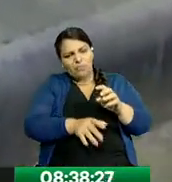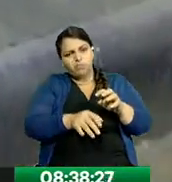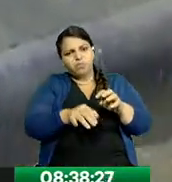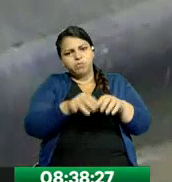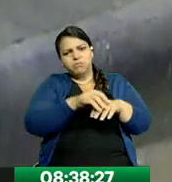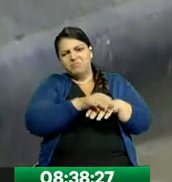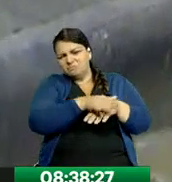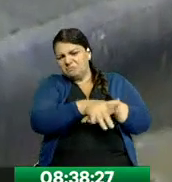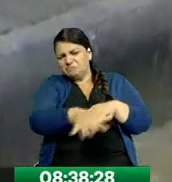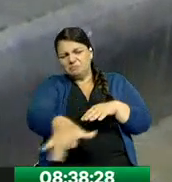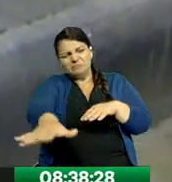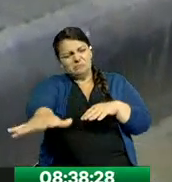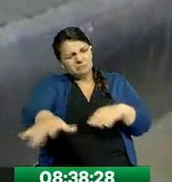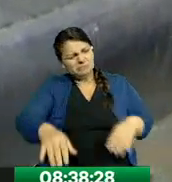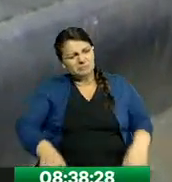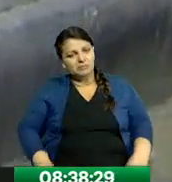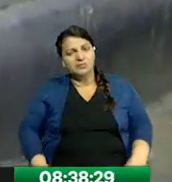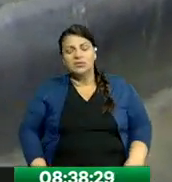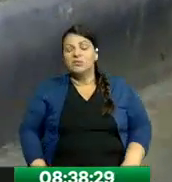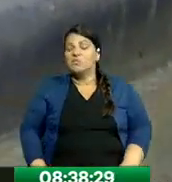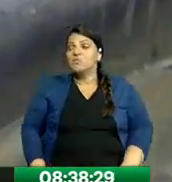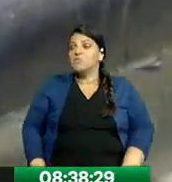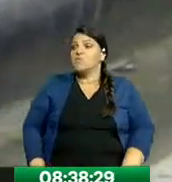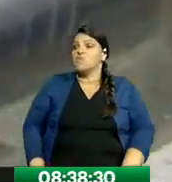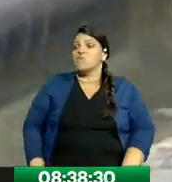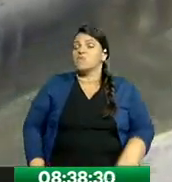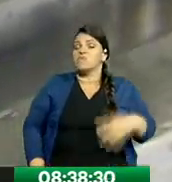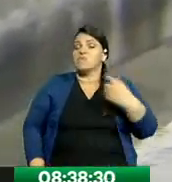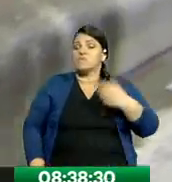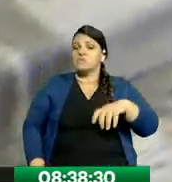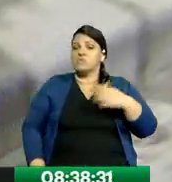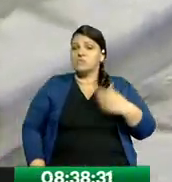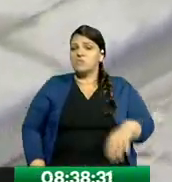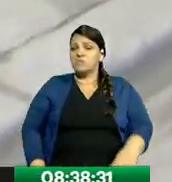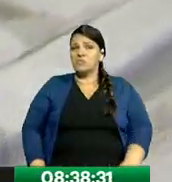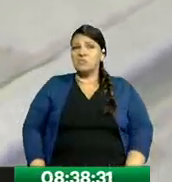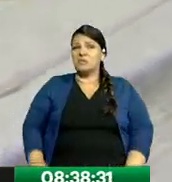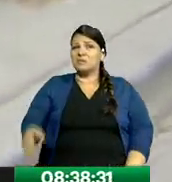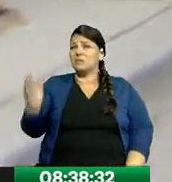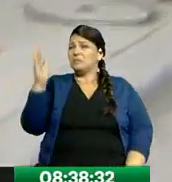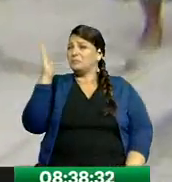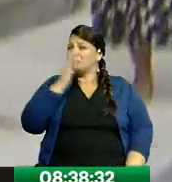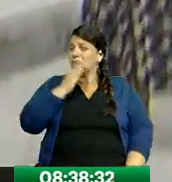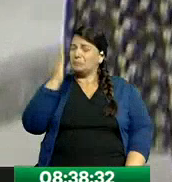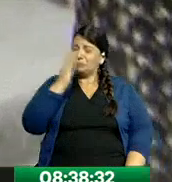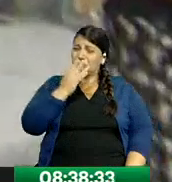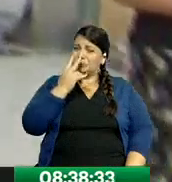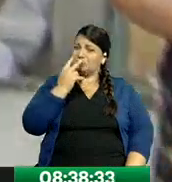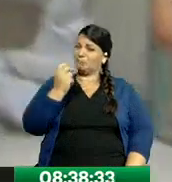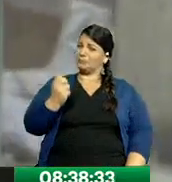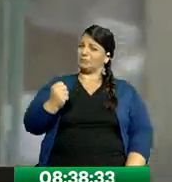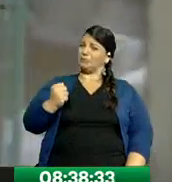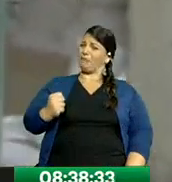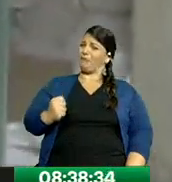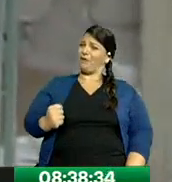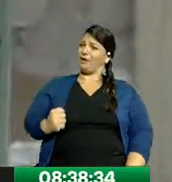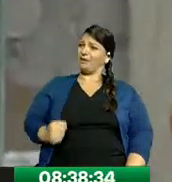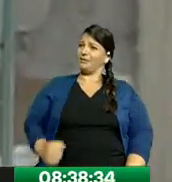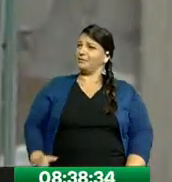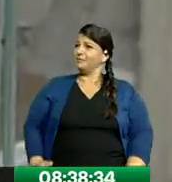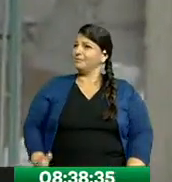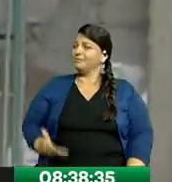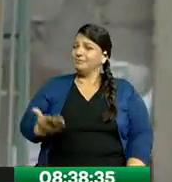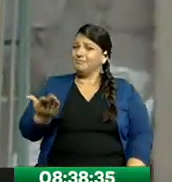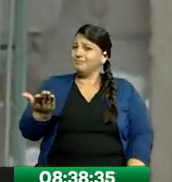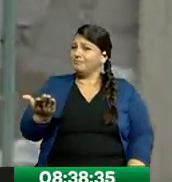Bueno, sin duda alguna, esto afecta también a la salud. La pestilencia aquí es insoportable. ¿Cómo